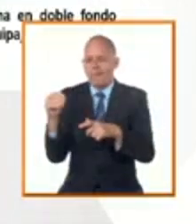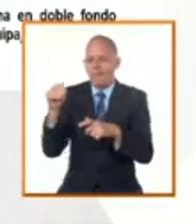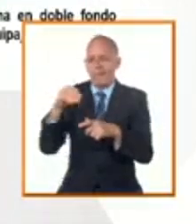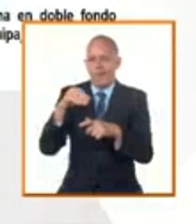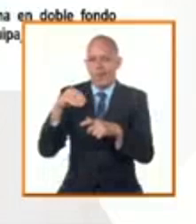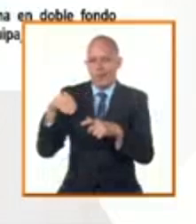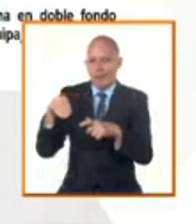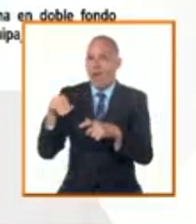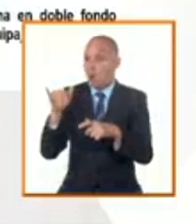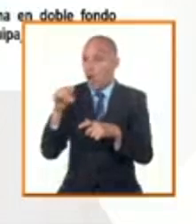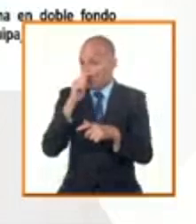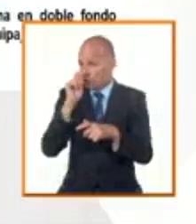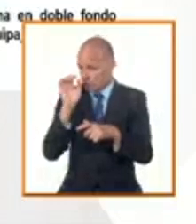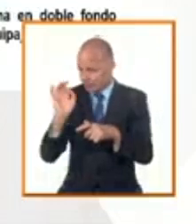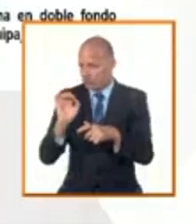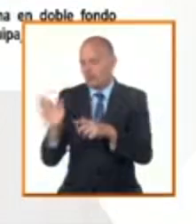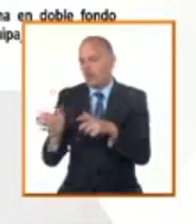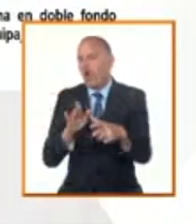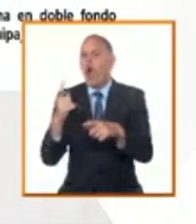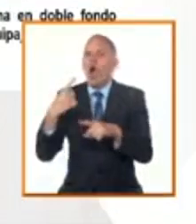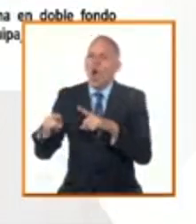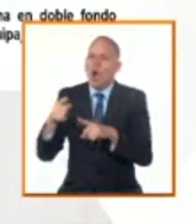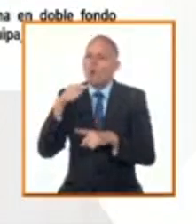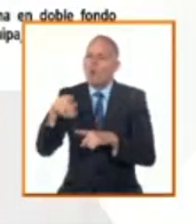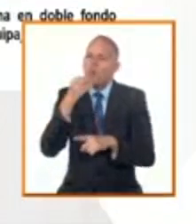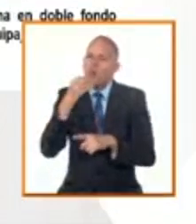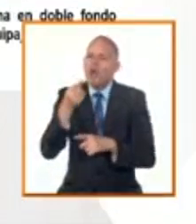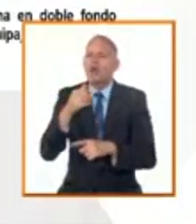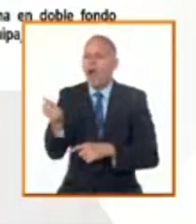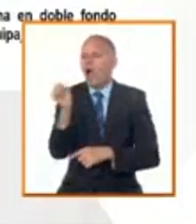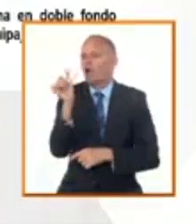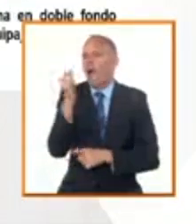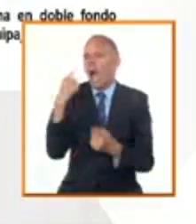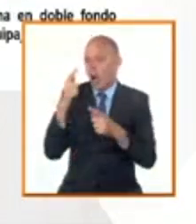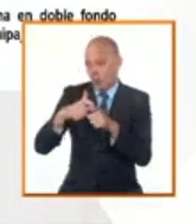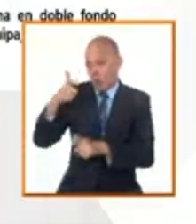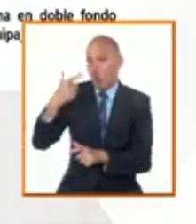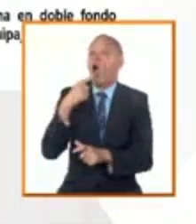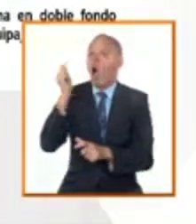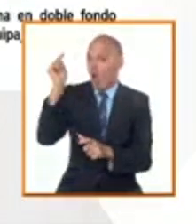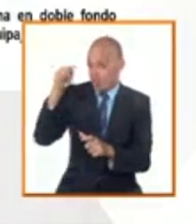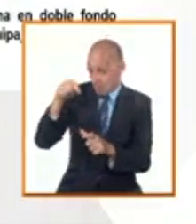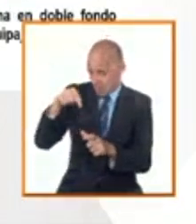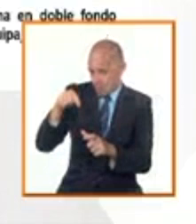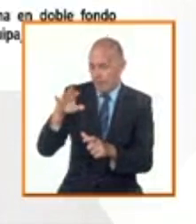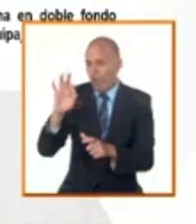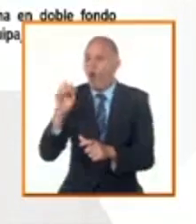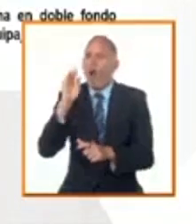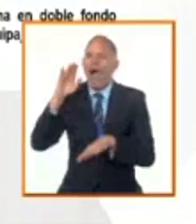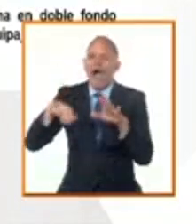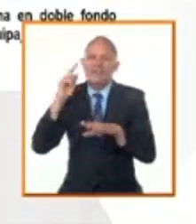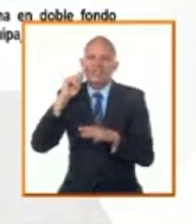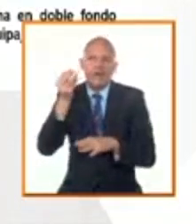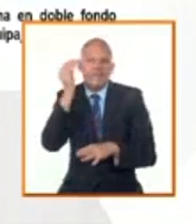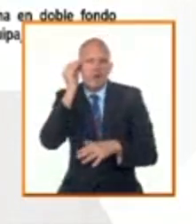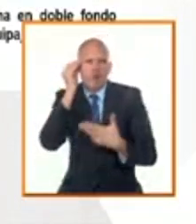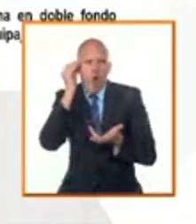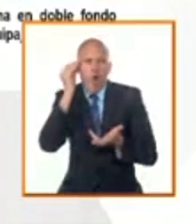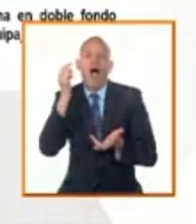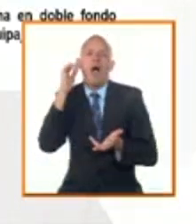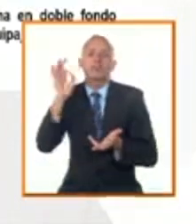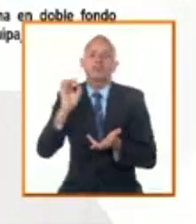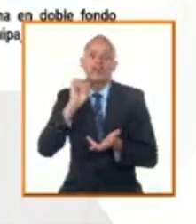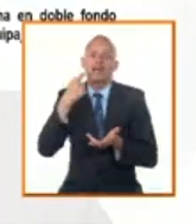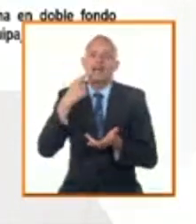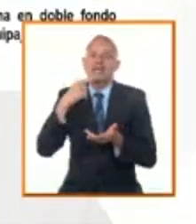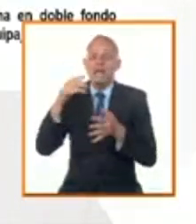en estado sólido, es decir, a partir de impregnarlo en papeles, en estado,